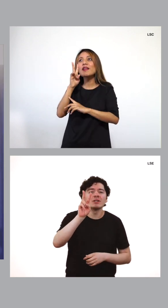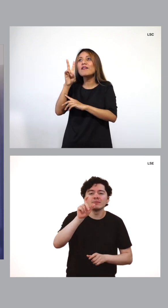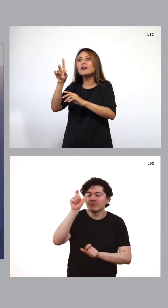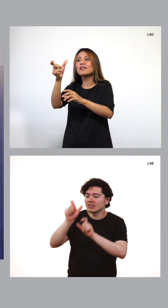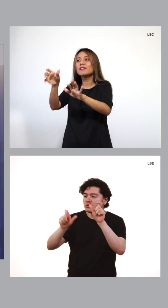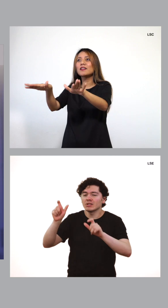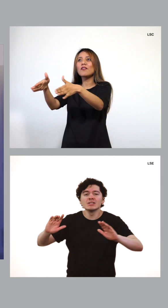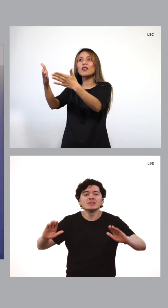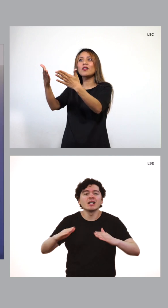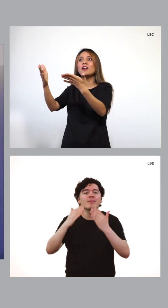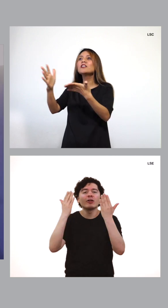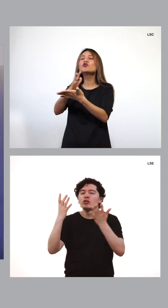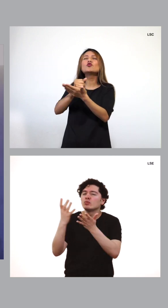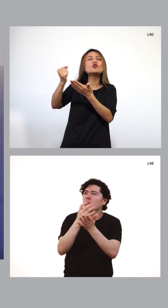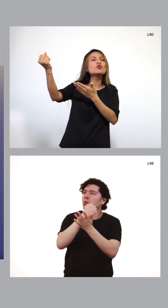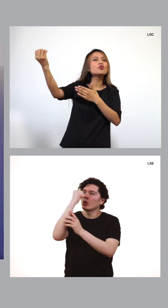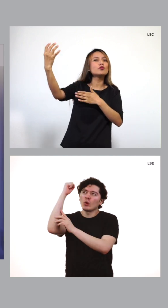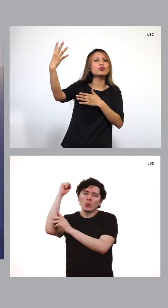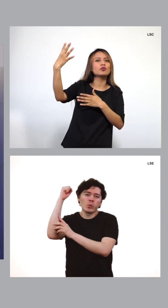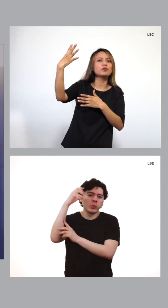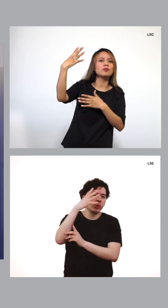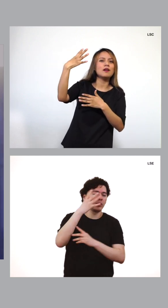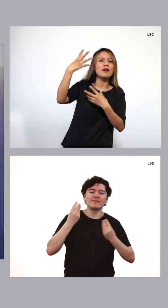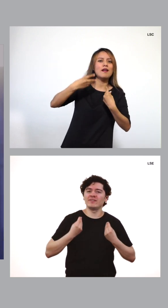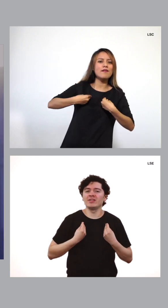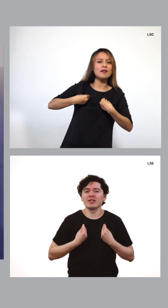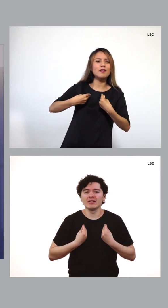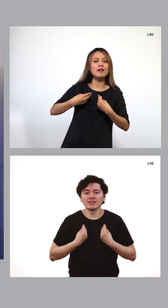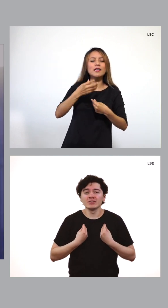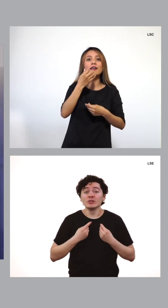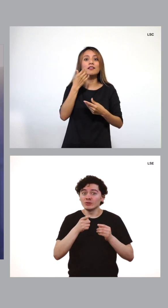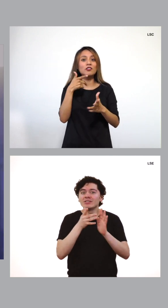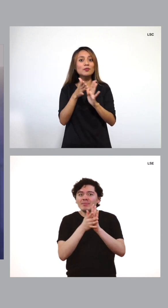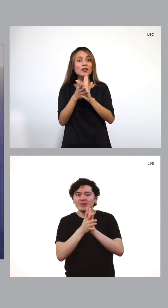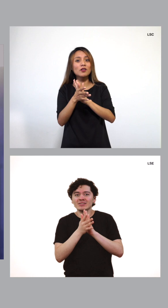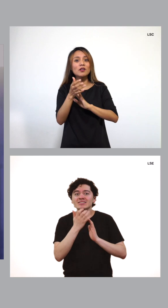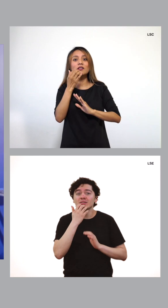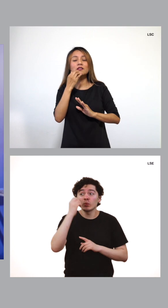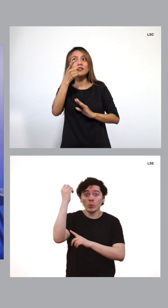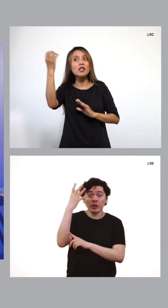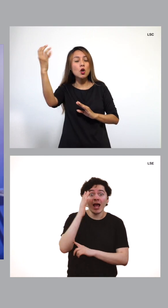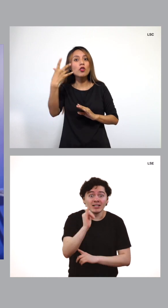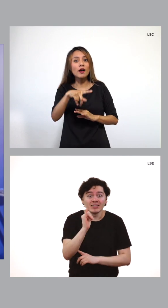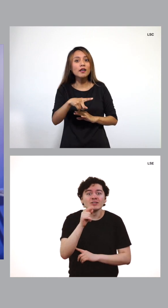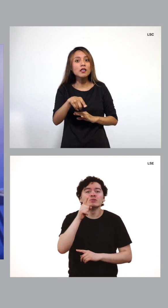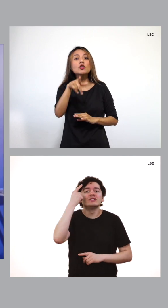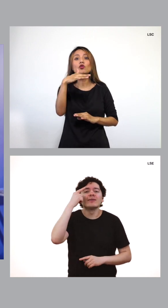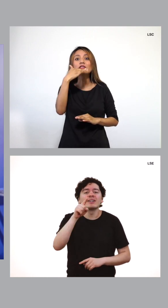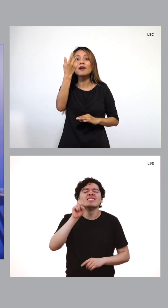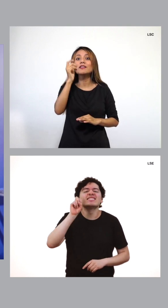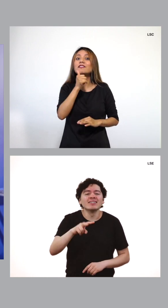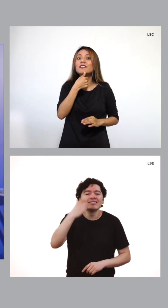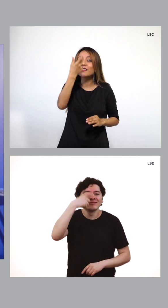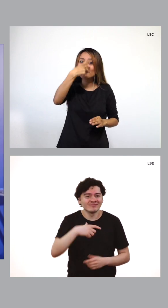luz invadía tu realidad. Y cuando hay luz, como te he dicho, sabes quién eres, sabes